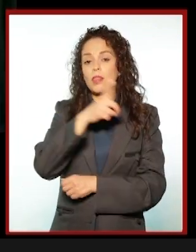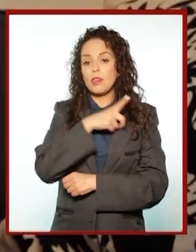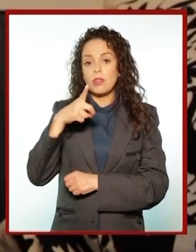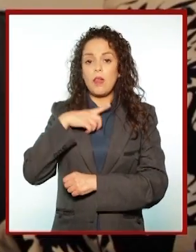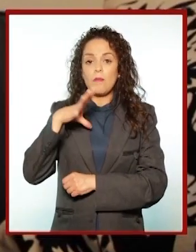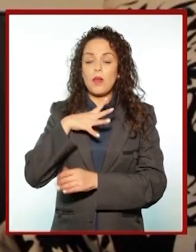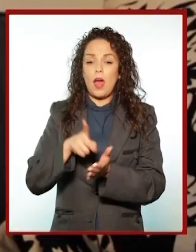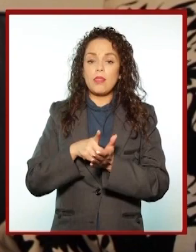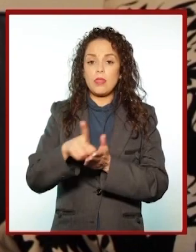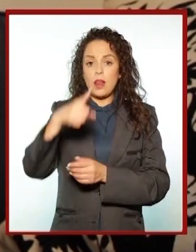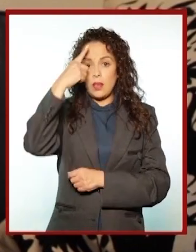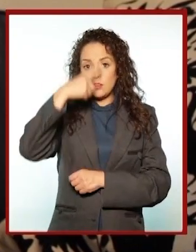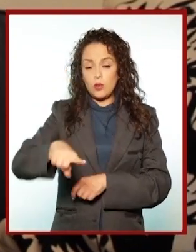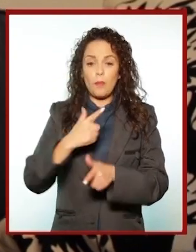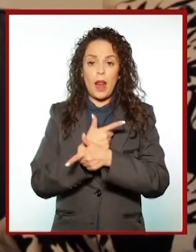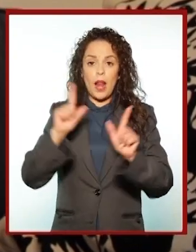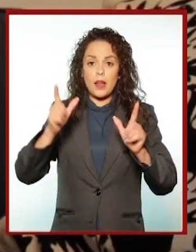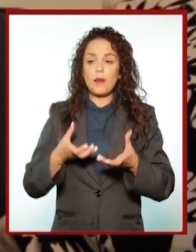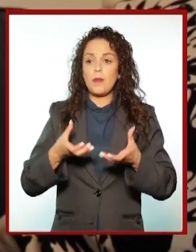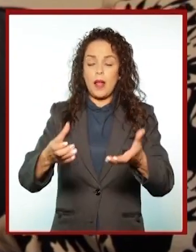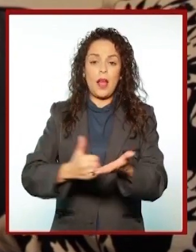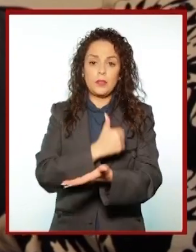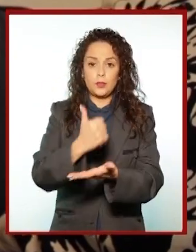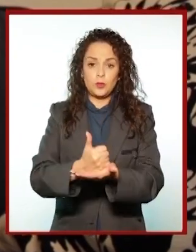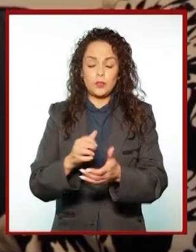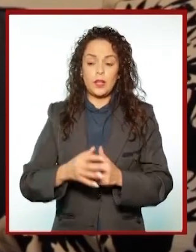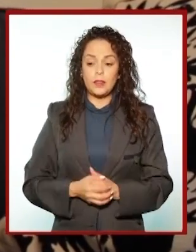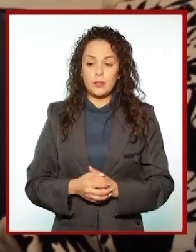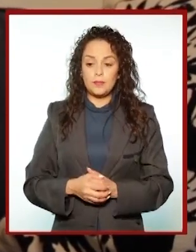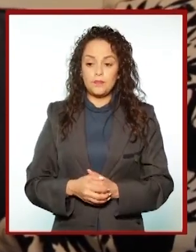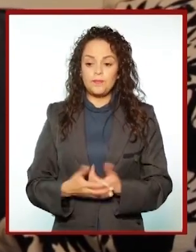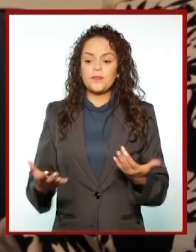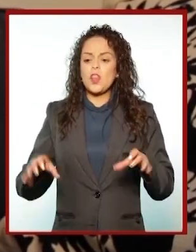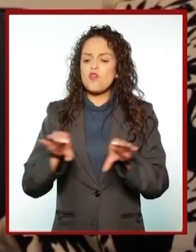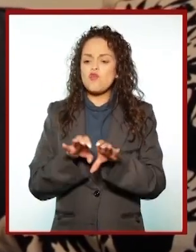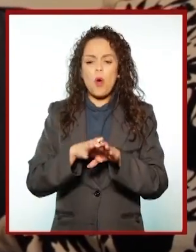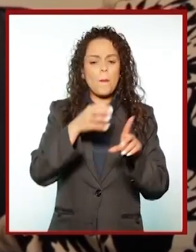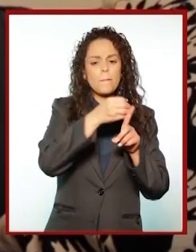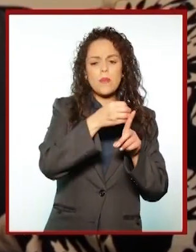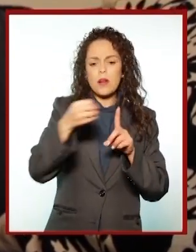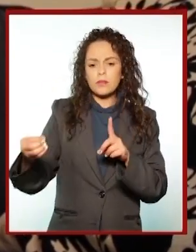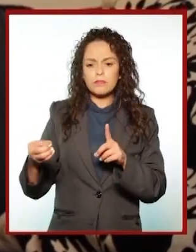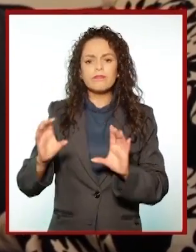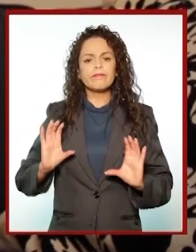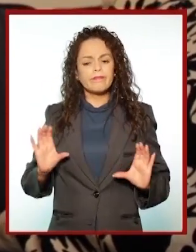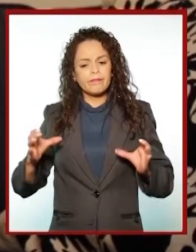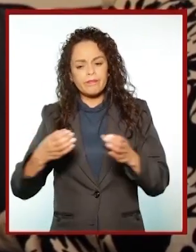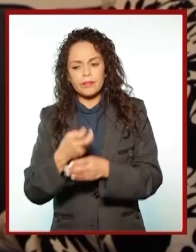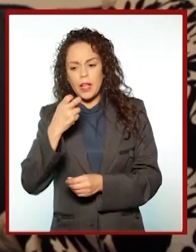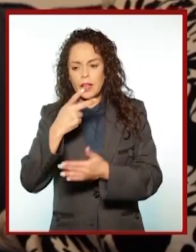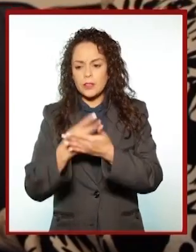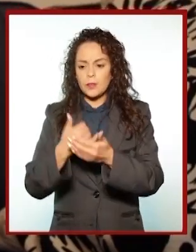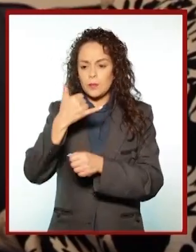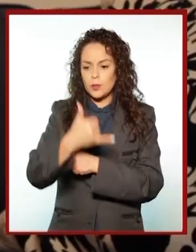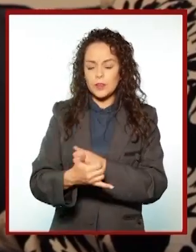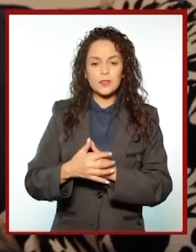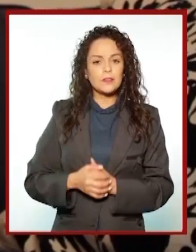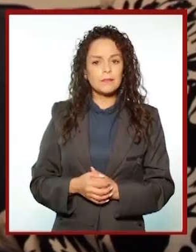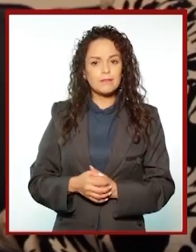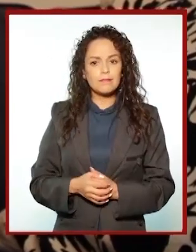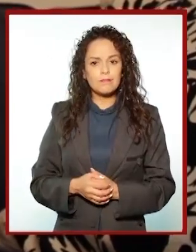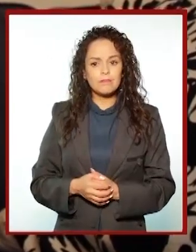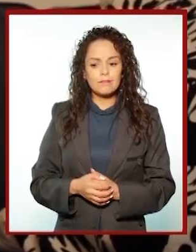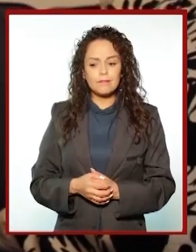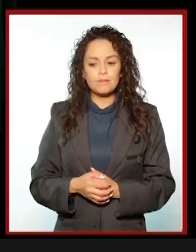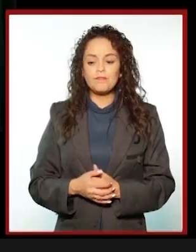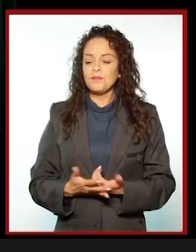ciudad. Dora, ¿nos podrías comentar brevemente del proceso, cómo se fue organizando y conformando el proyecto tal